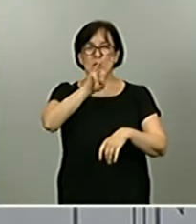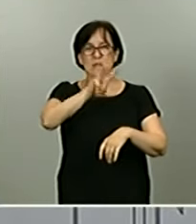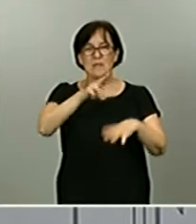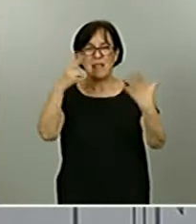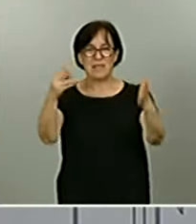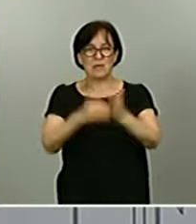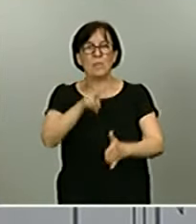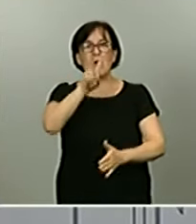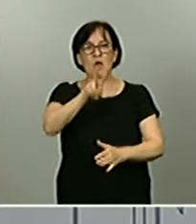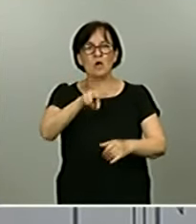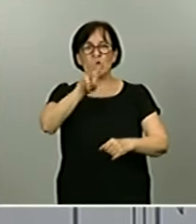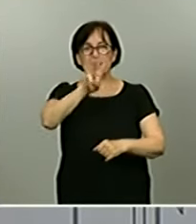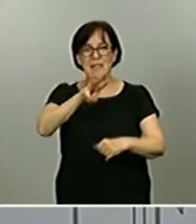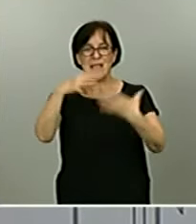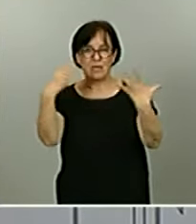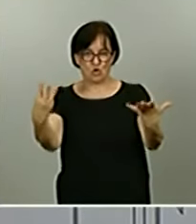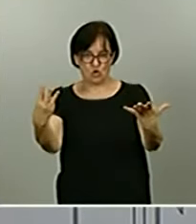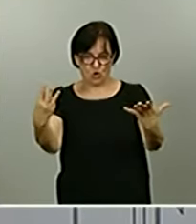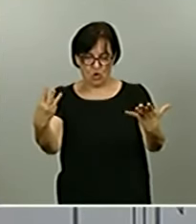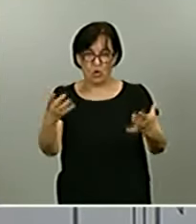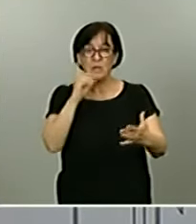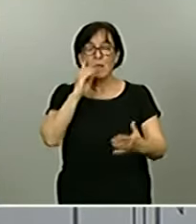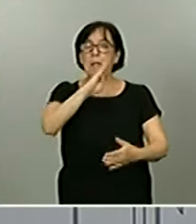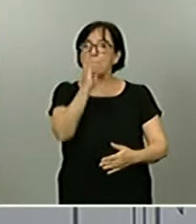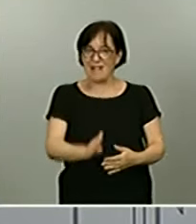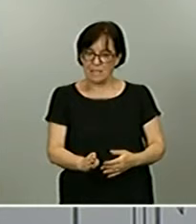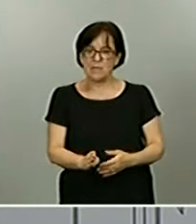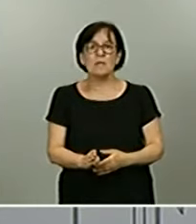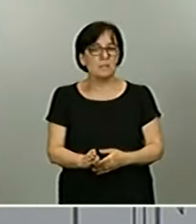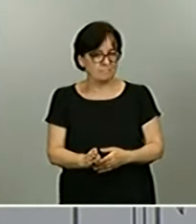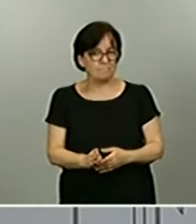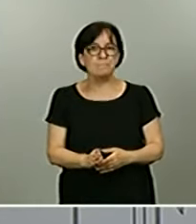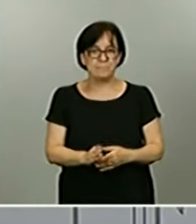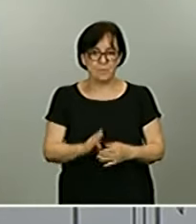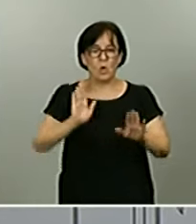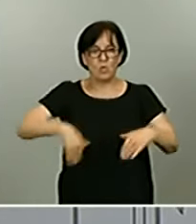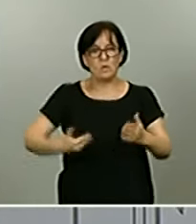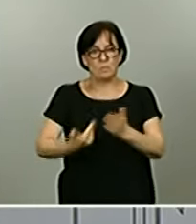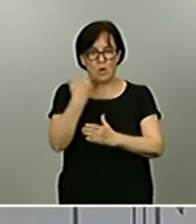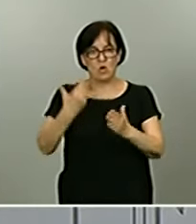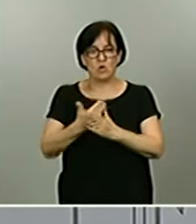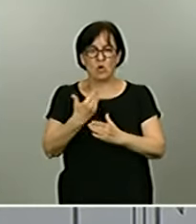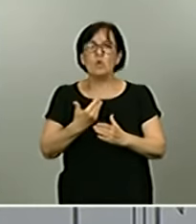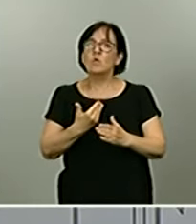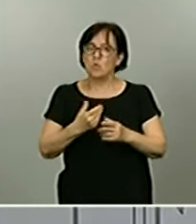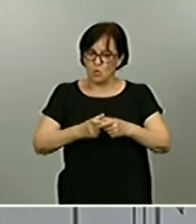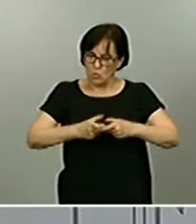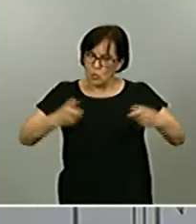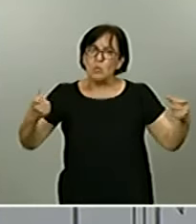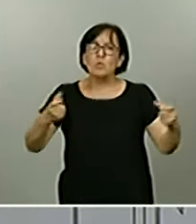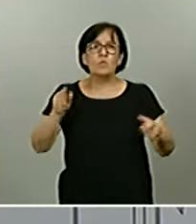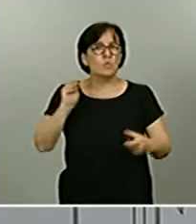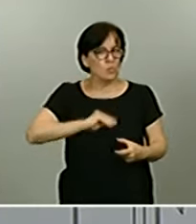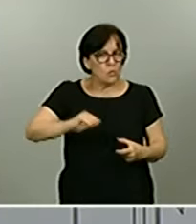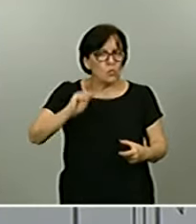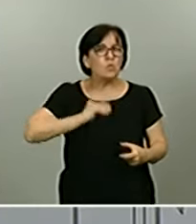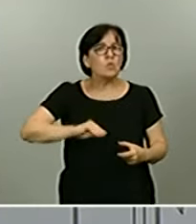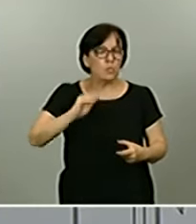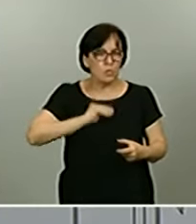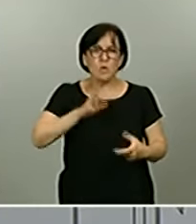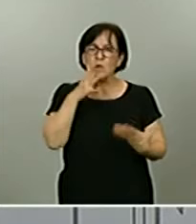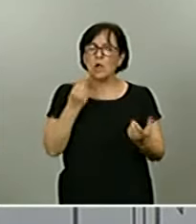437.238 casos, y Brasil sí que durante estos últimos días ha tenido incrementos muy fuertes con números de casos por